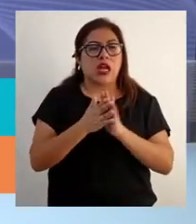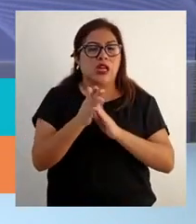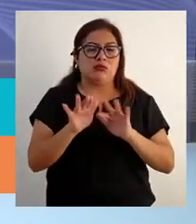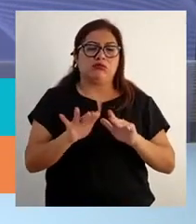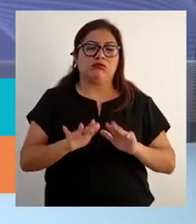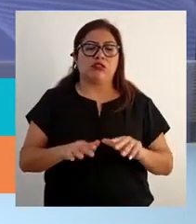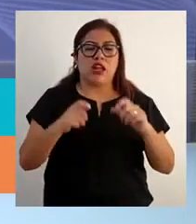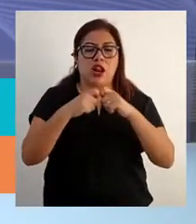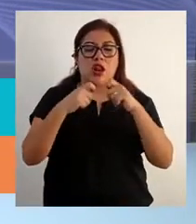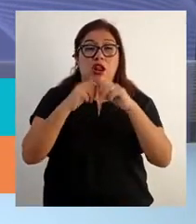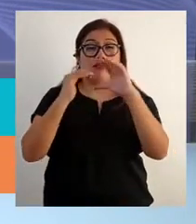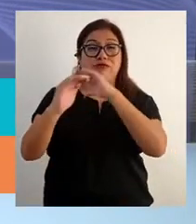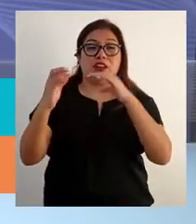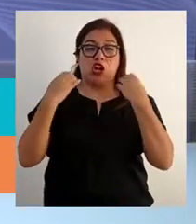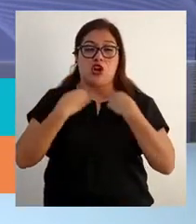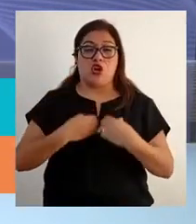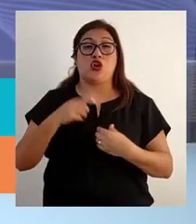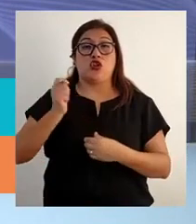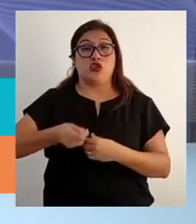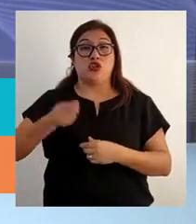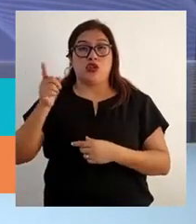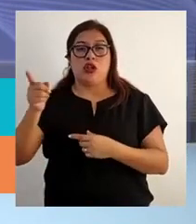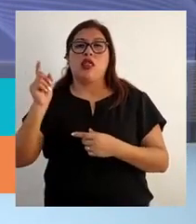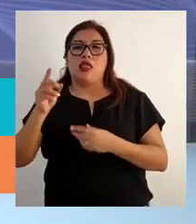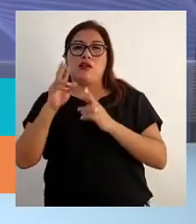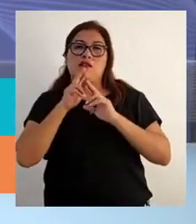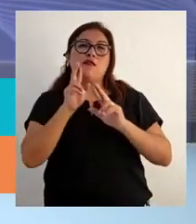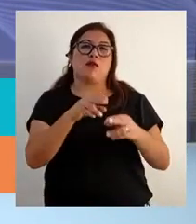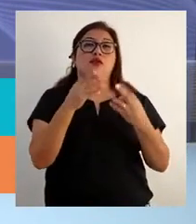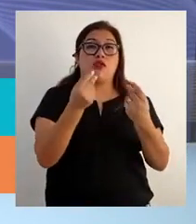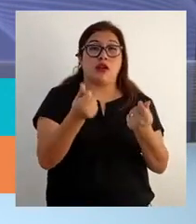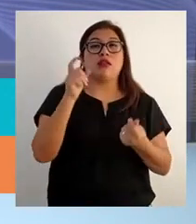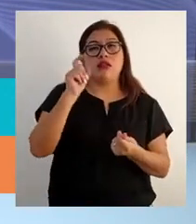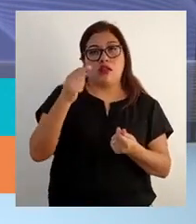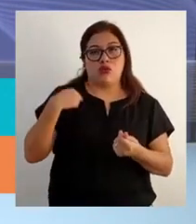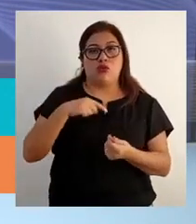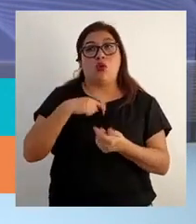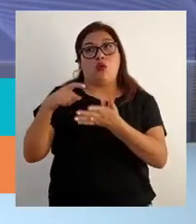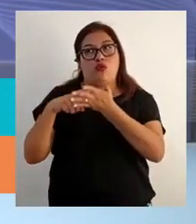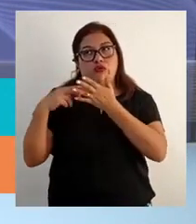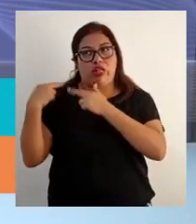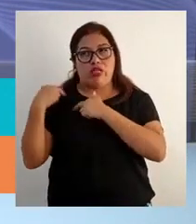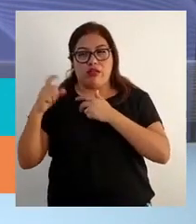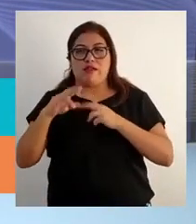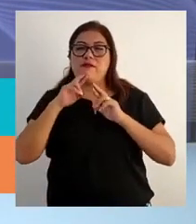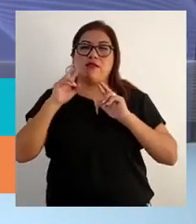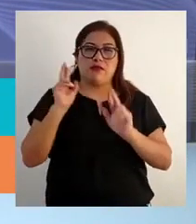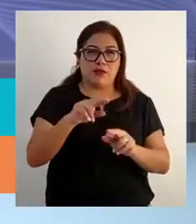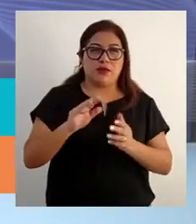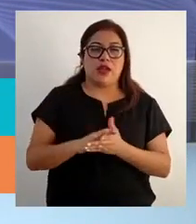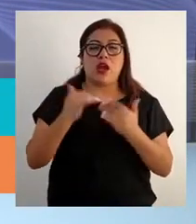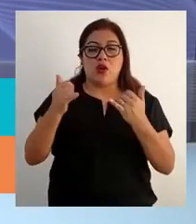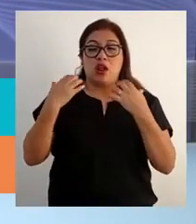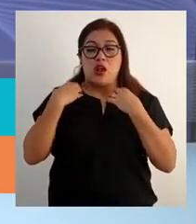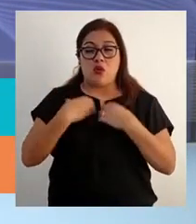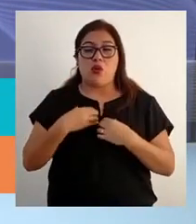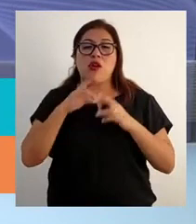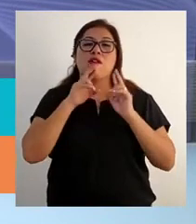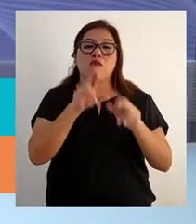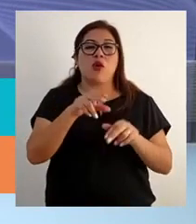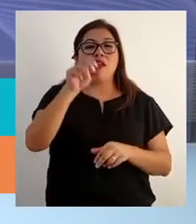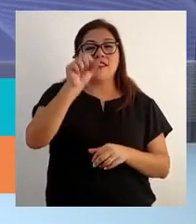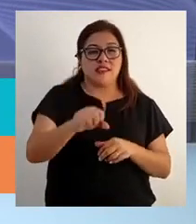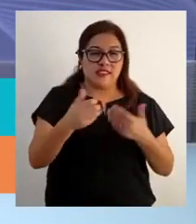y tiene que dar respuesta, porque estamos obligados a dar respuesta. Entonces el juez dirá, se atenderá, ya fue atendido. Eso